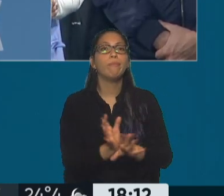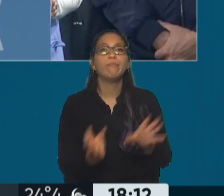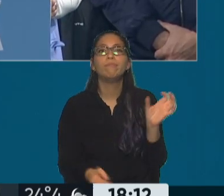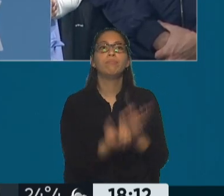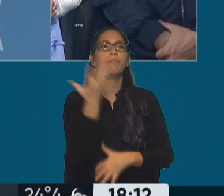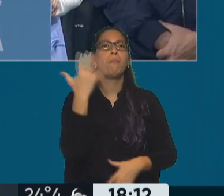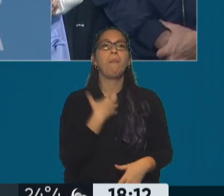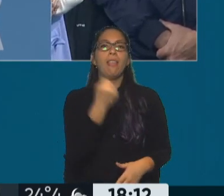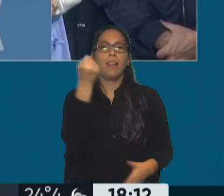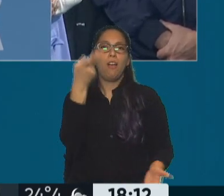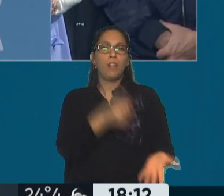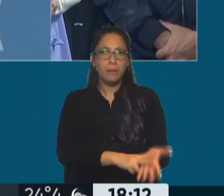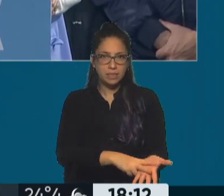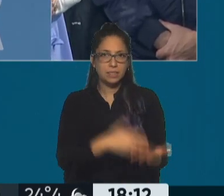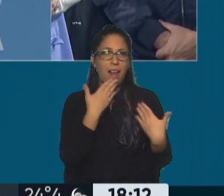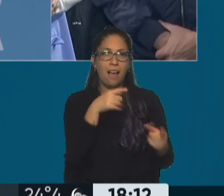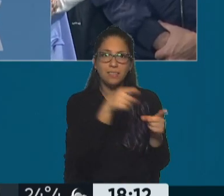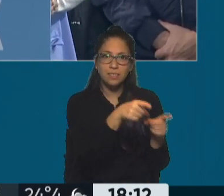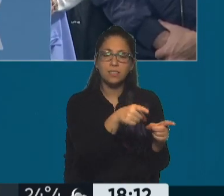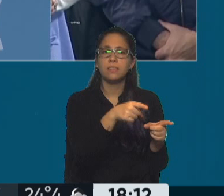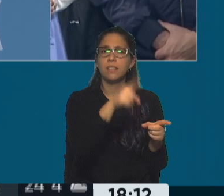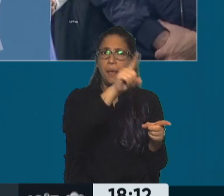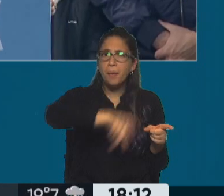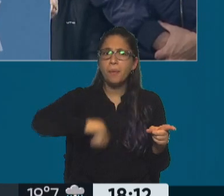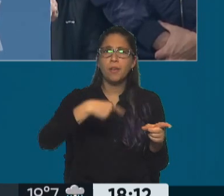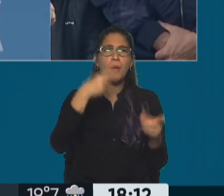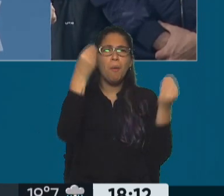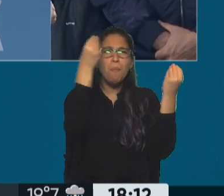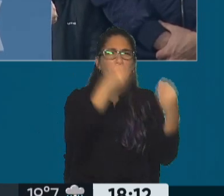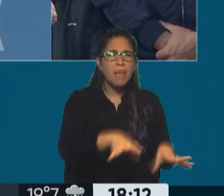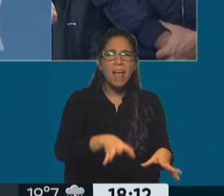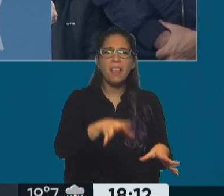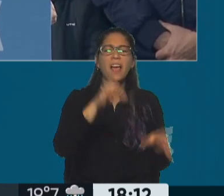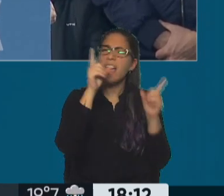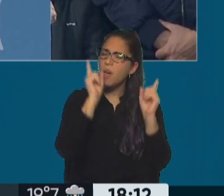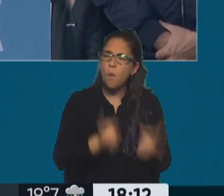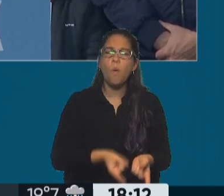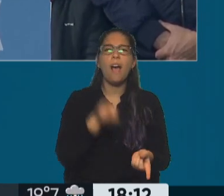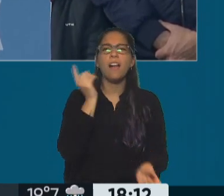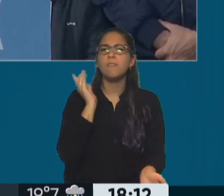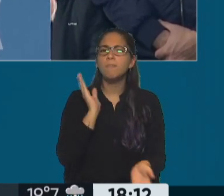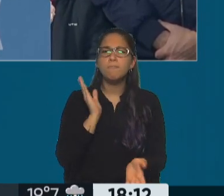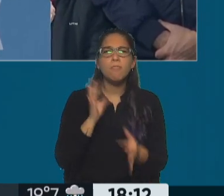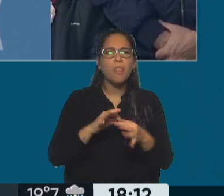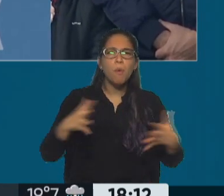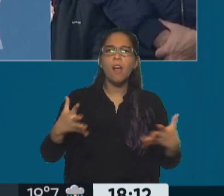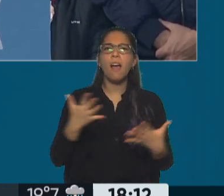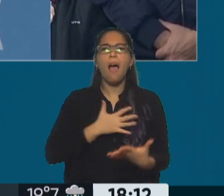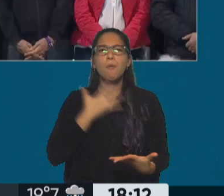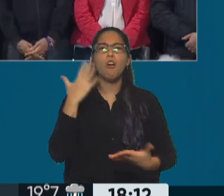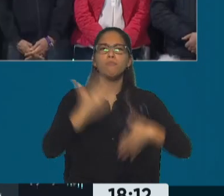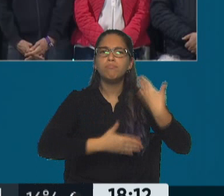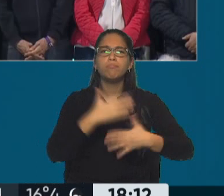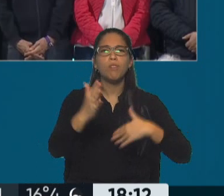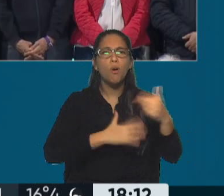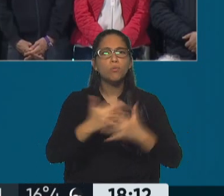a quienes además pudieron construir a pesar de la pérdida, construir sin violencia, construir de manera democrática, me